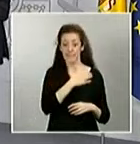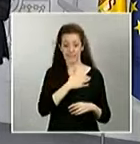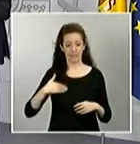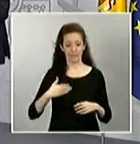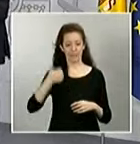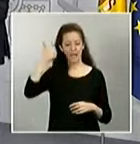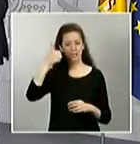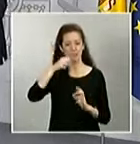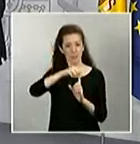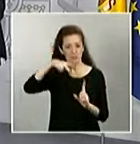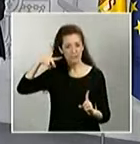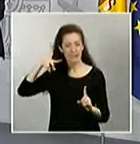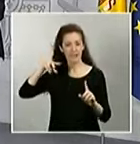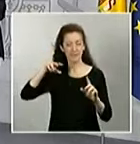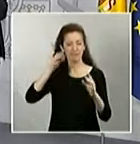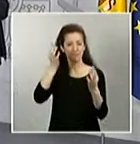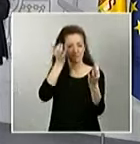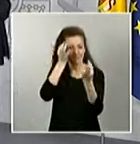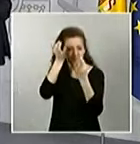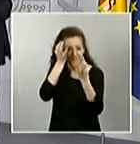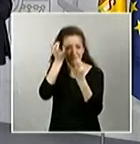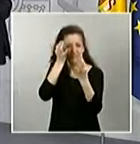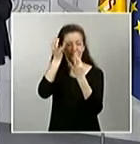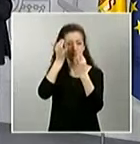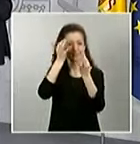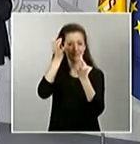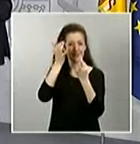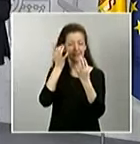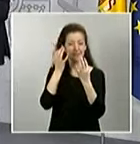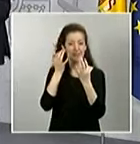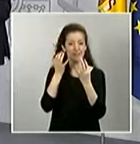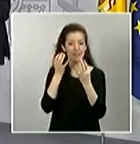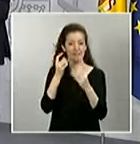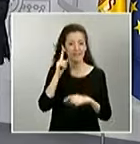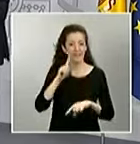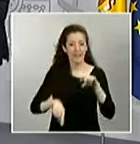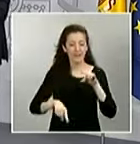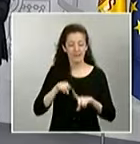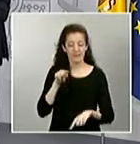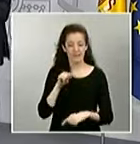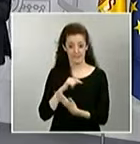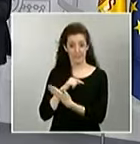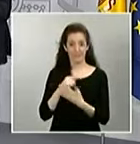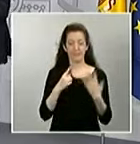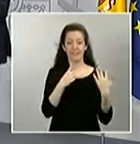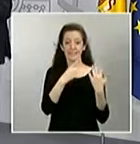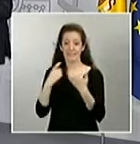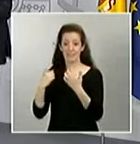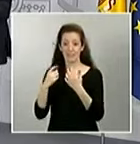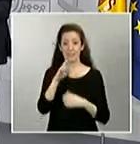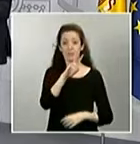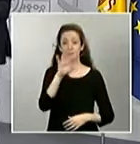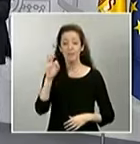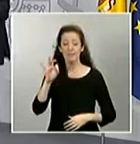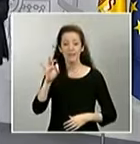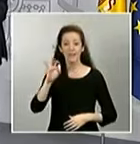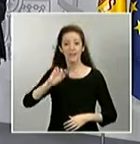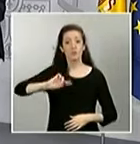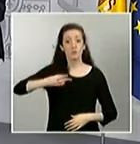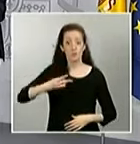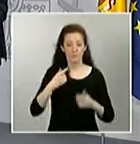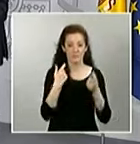vamos a ver la transparencia los 620 subsectores en que esté a cuatro